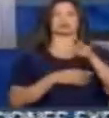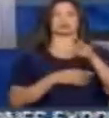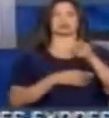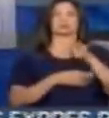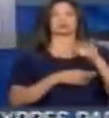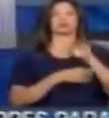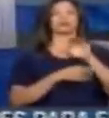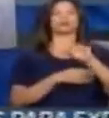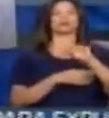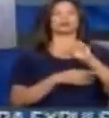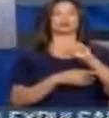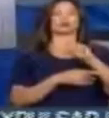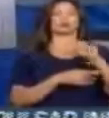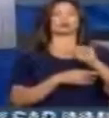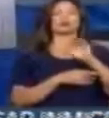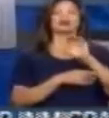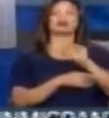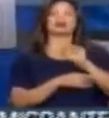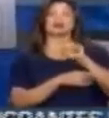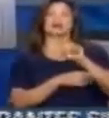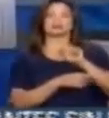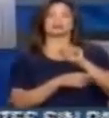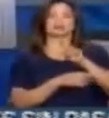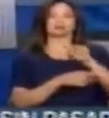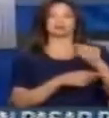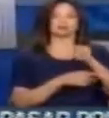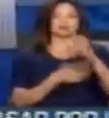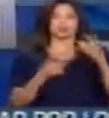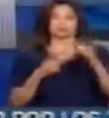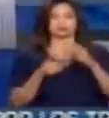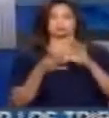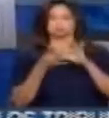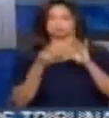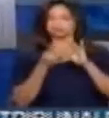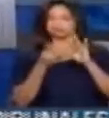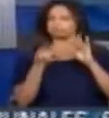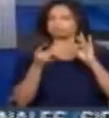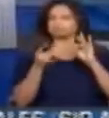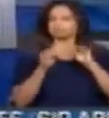reporte y a Roberto Cavada. Le di mucho amor a ese reporte.